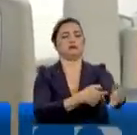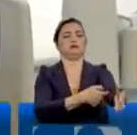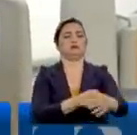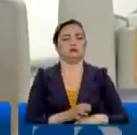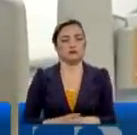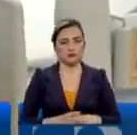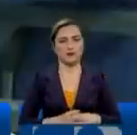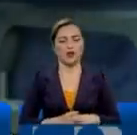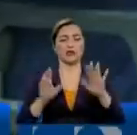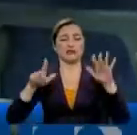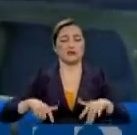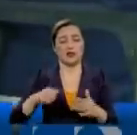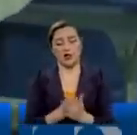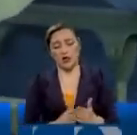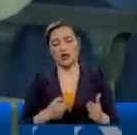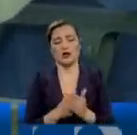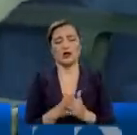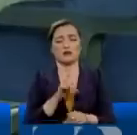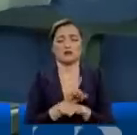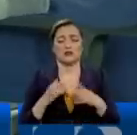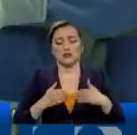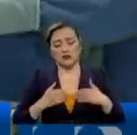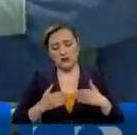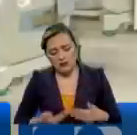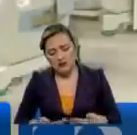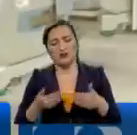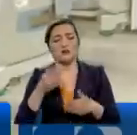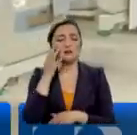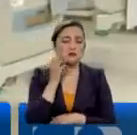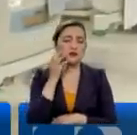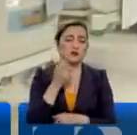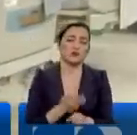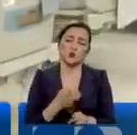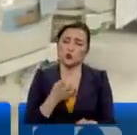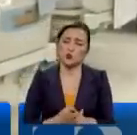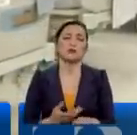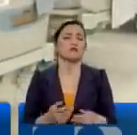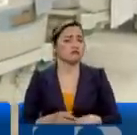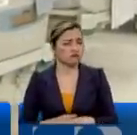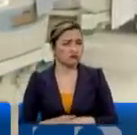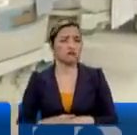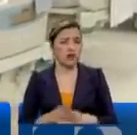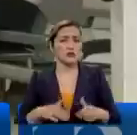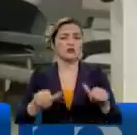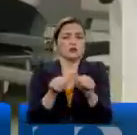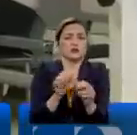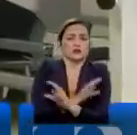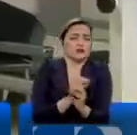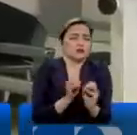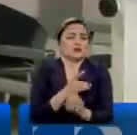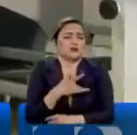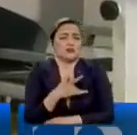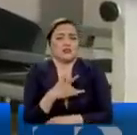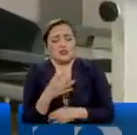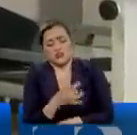incansable contra esta enfermedad, el personal médico está agotado. Las experiencias han sido duras. A pesar de que algunas áreas lucen vacías, queda el